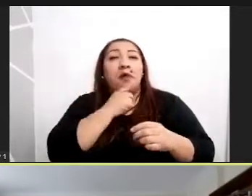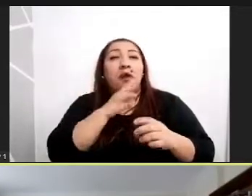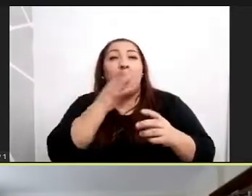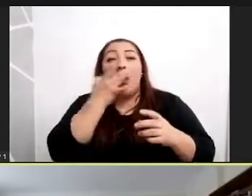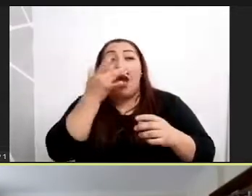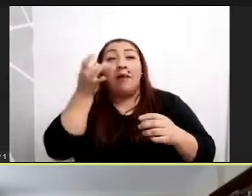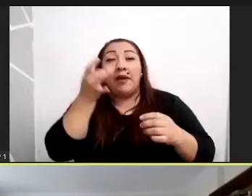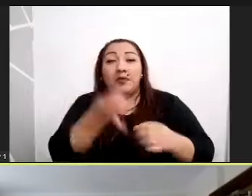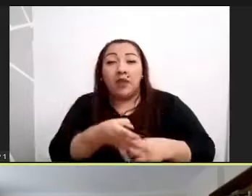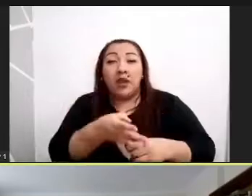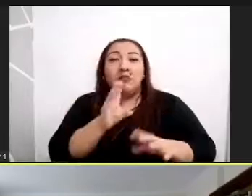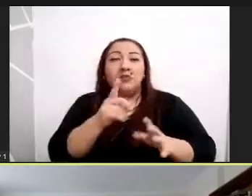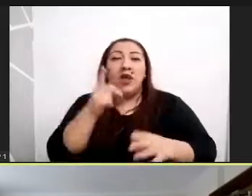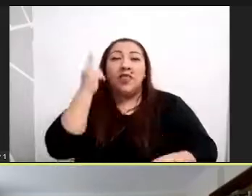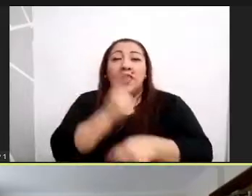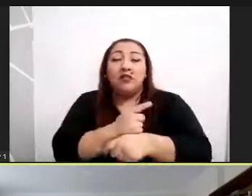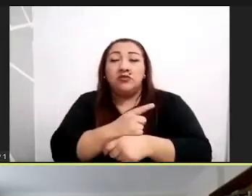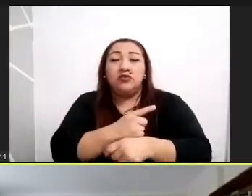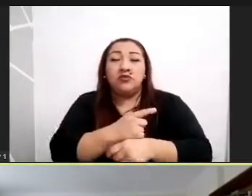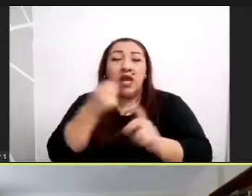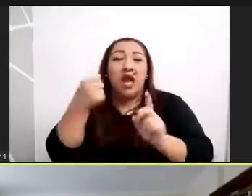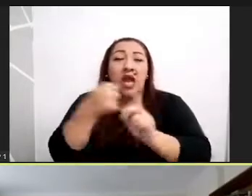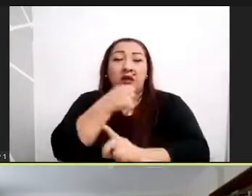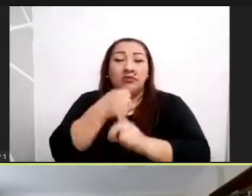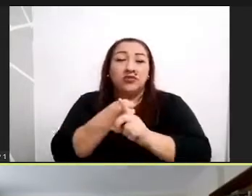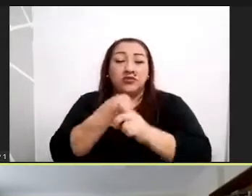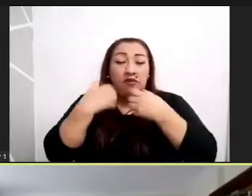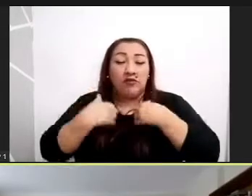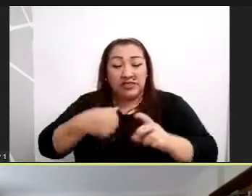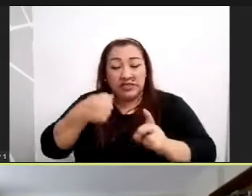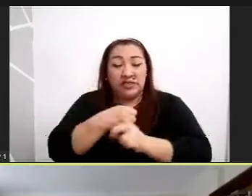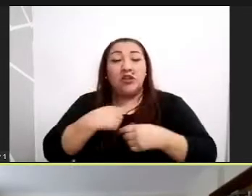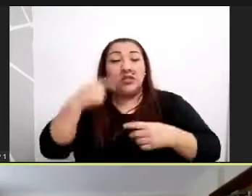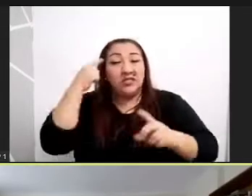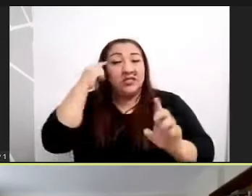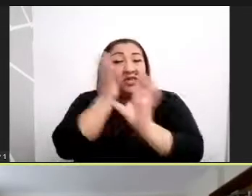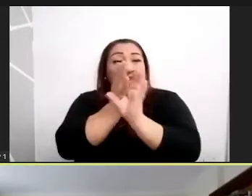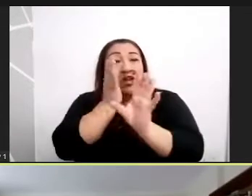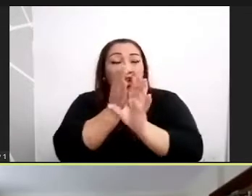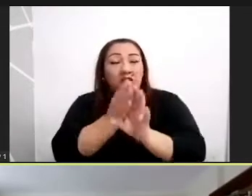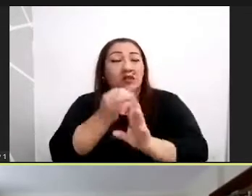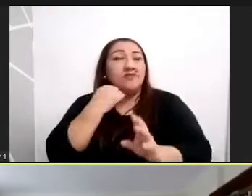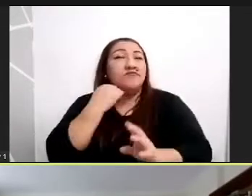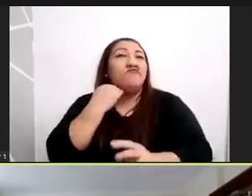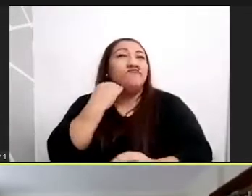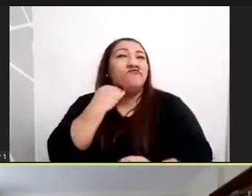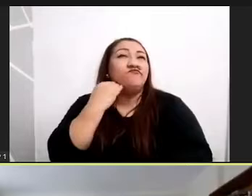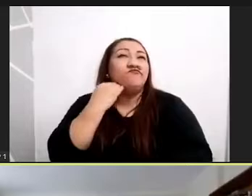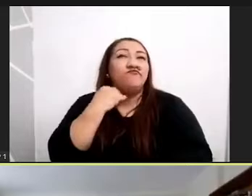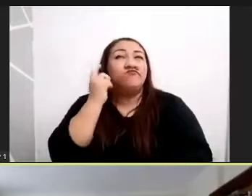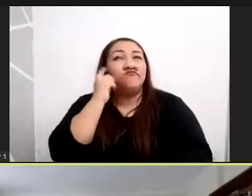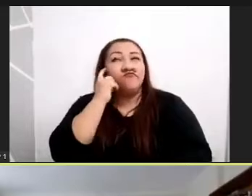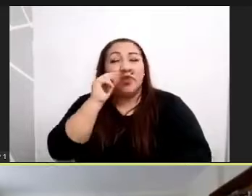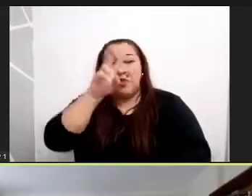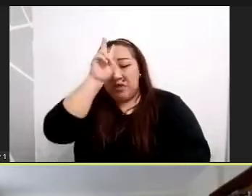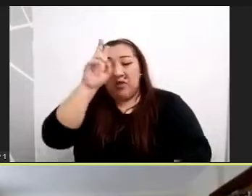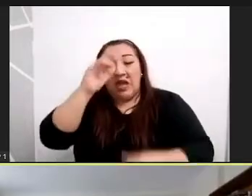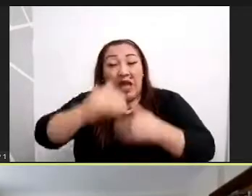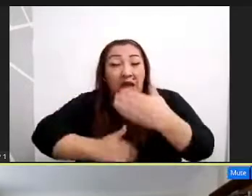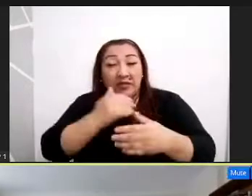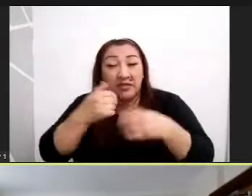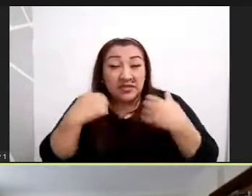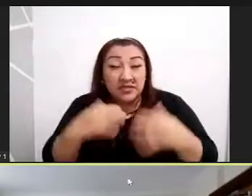en denuncias de abuso físico y psicológico. Y si bien Perú está avanzando en el esfuerzo titánico de cerrar las